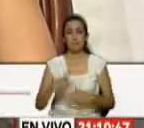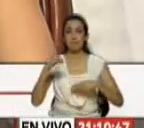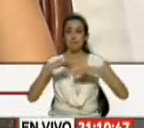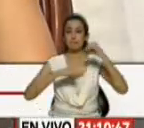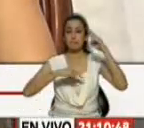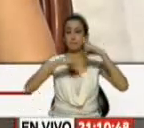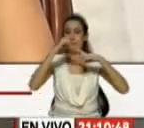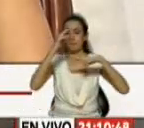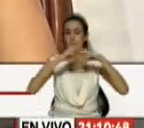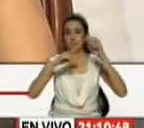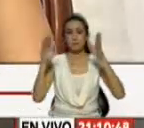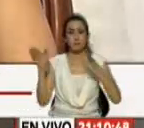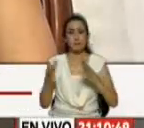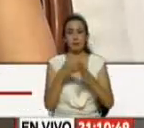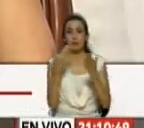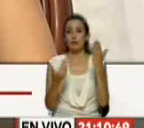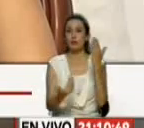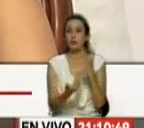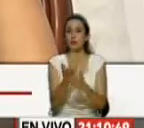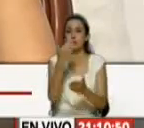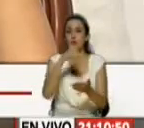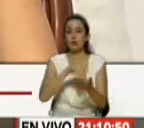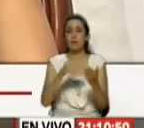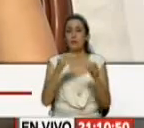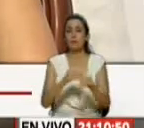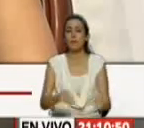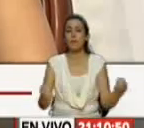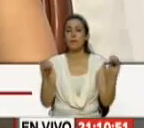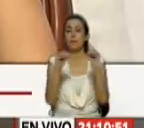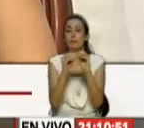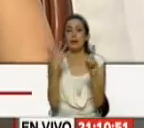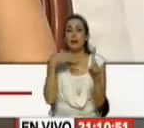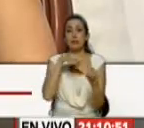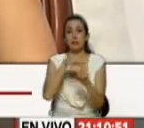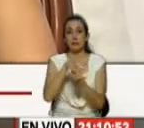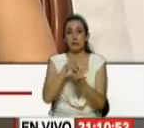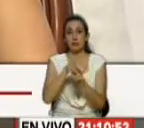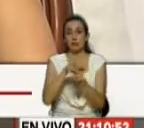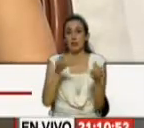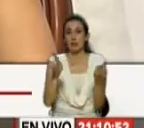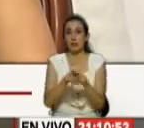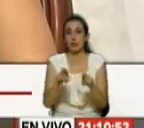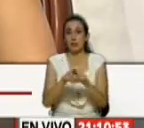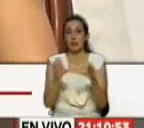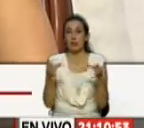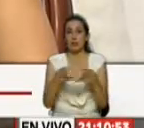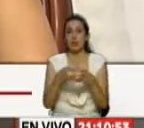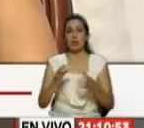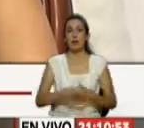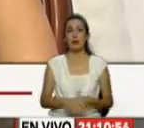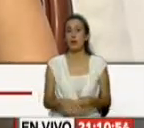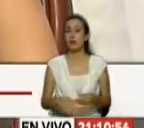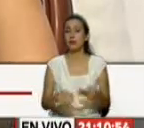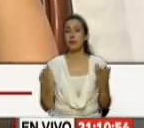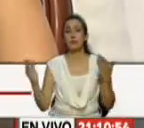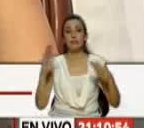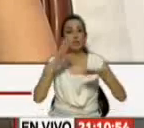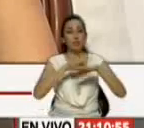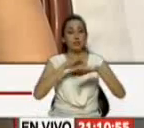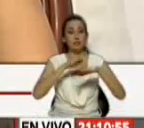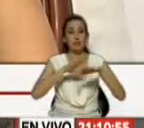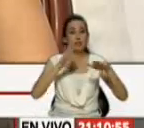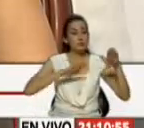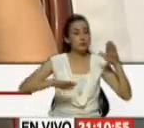nuevo instructivo más inclusivo y de conformidad a la ley y a la Constitución. Hacemos el llamado a todas las